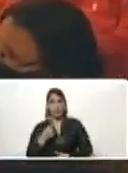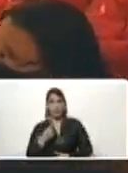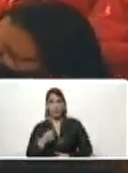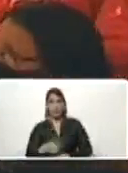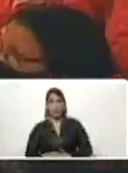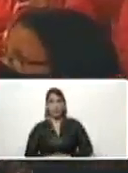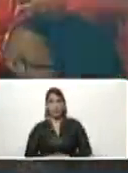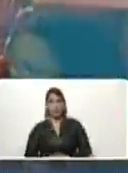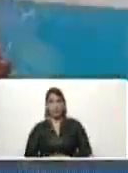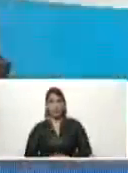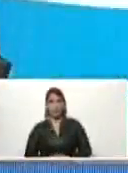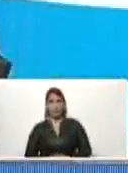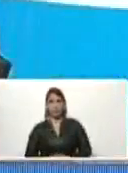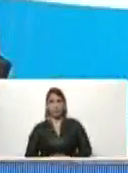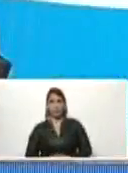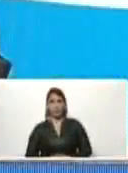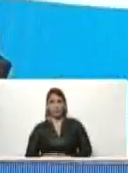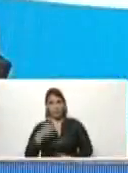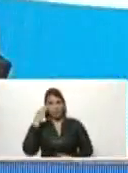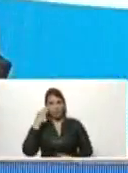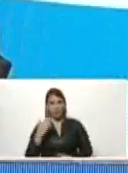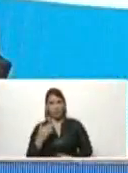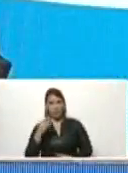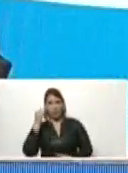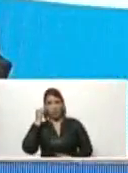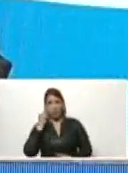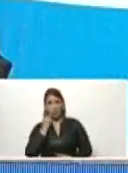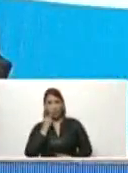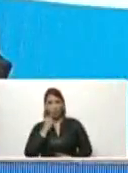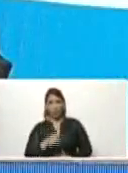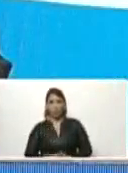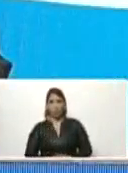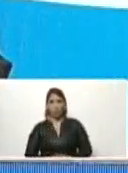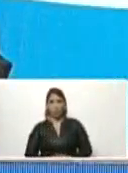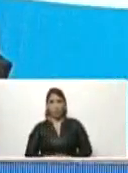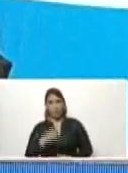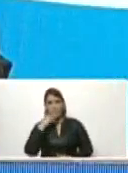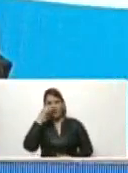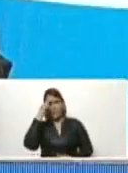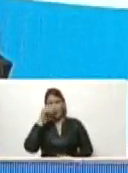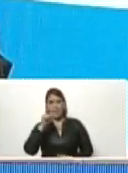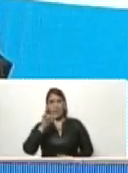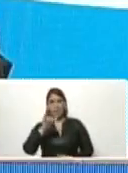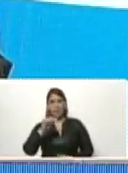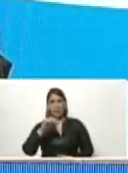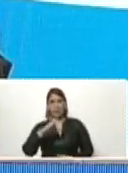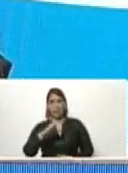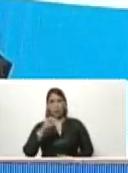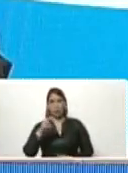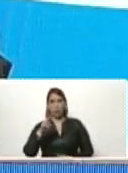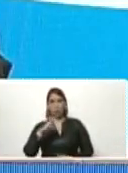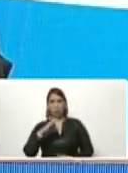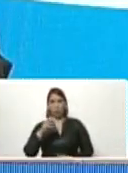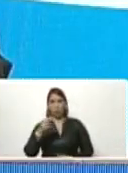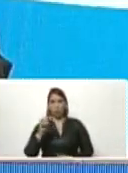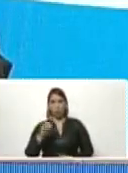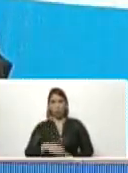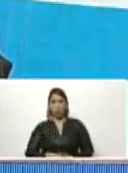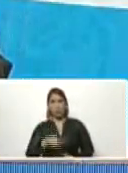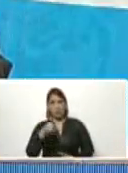Sucre. El general Sucre es el padre de Ayacucho. Es el redentor de los hijos del